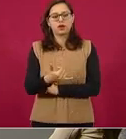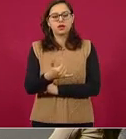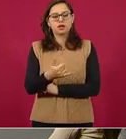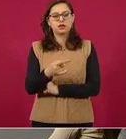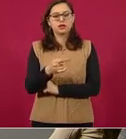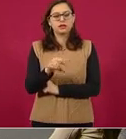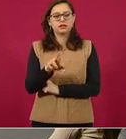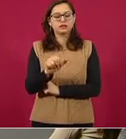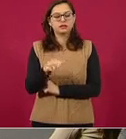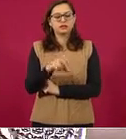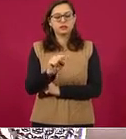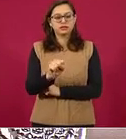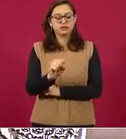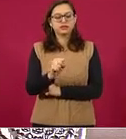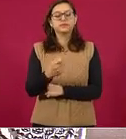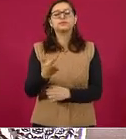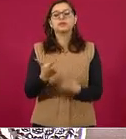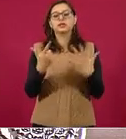MoneyGram, con